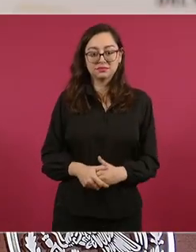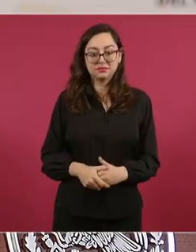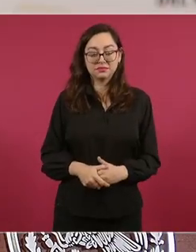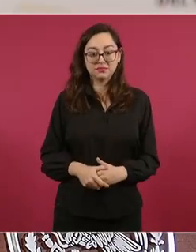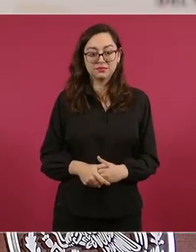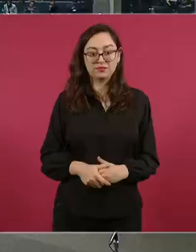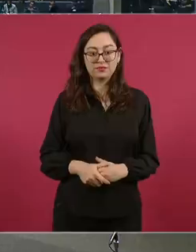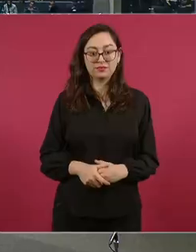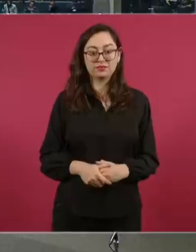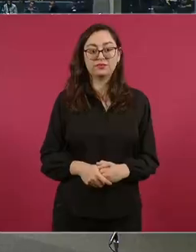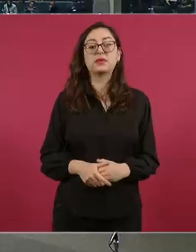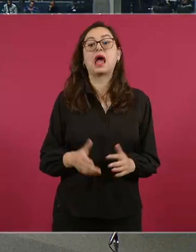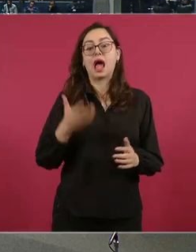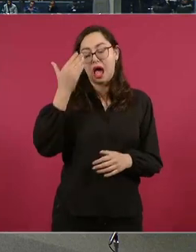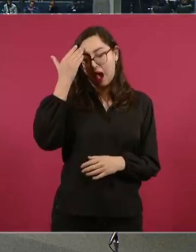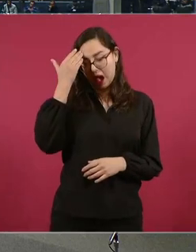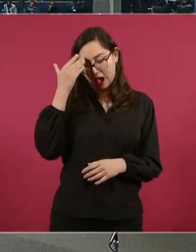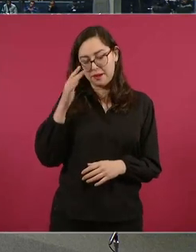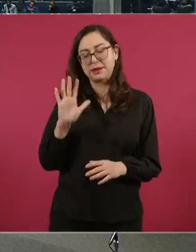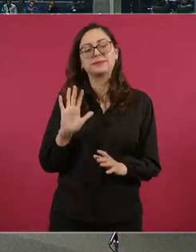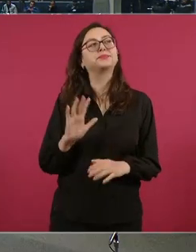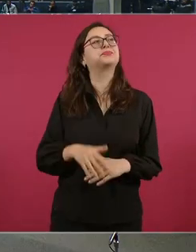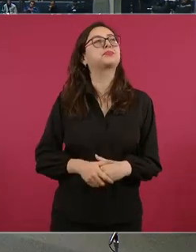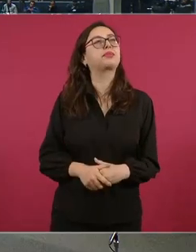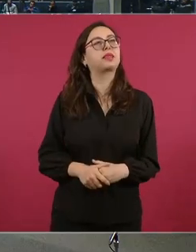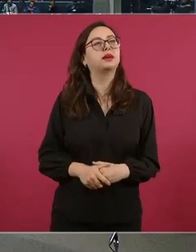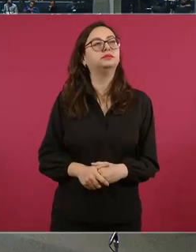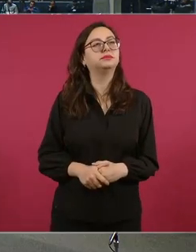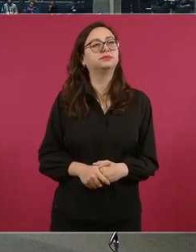que levanten la mano los que sabían